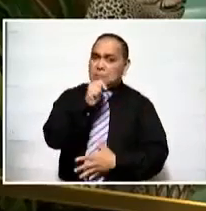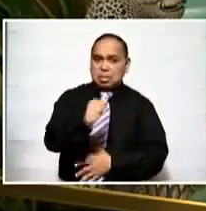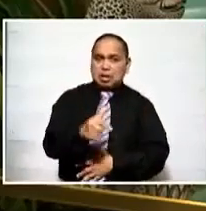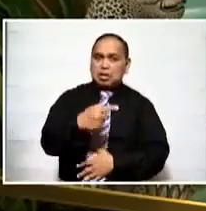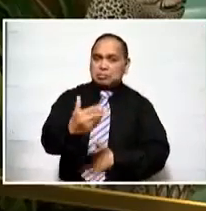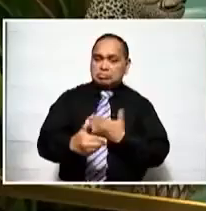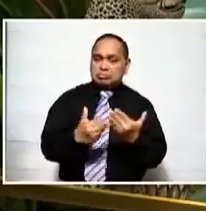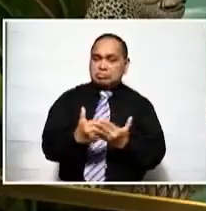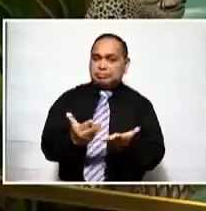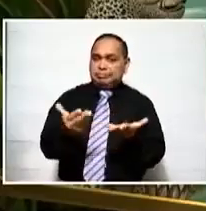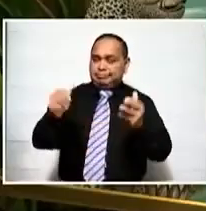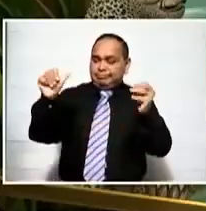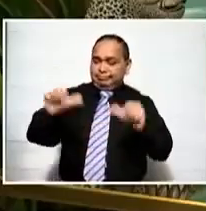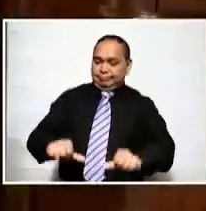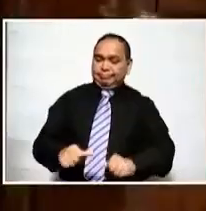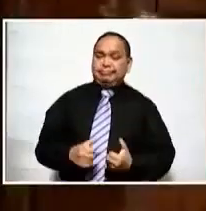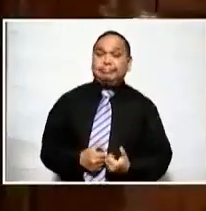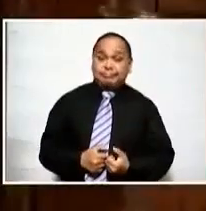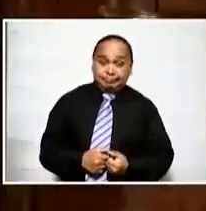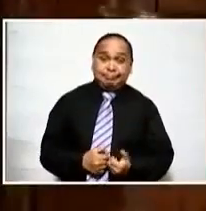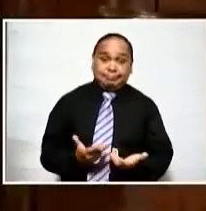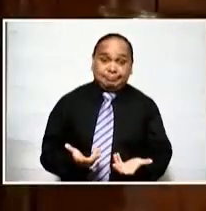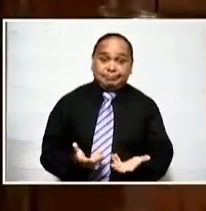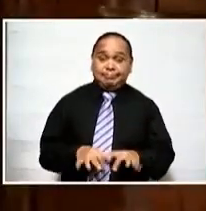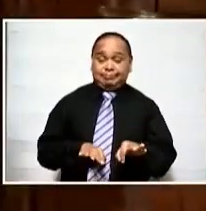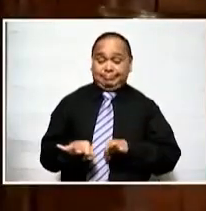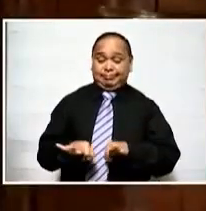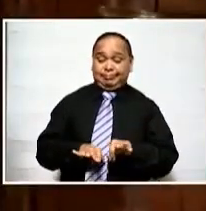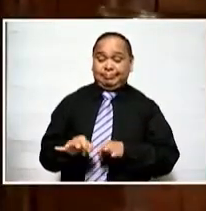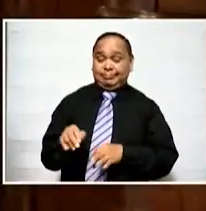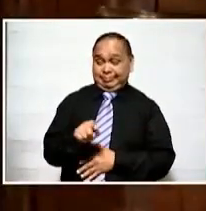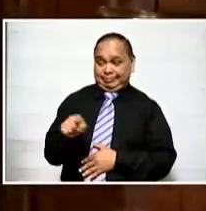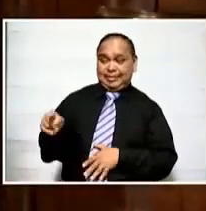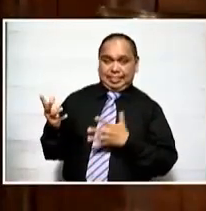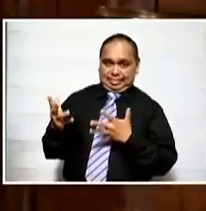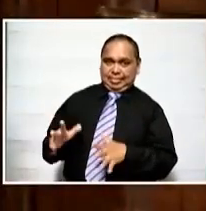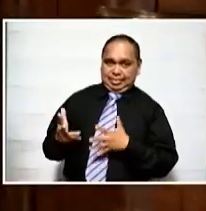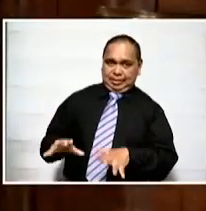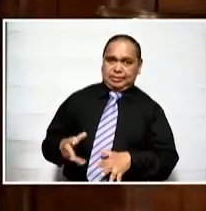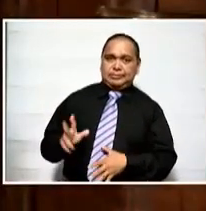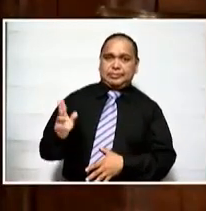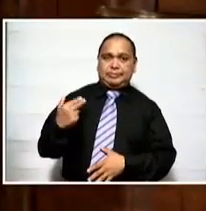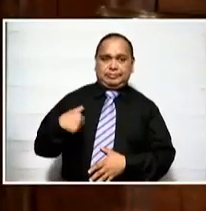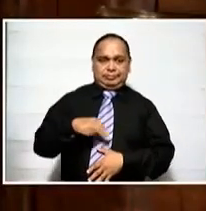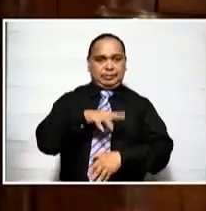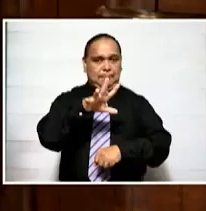toda normatividad. Totalmente, ya el auditor está trabajando sobre eso, entonces yo creo que esto no se puede